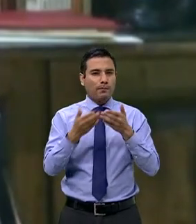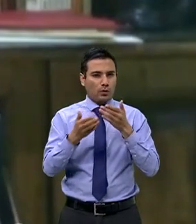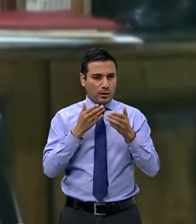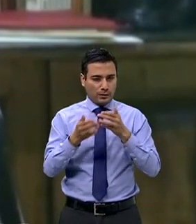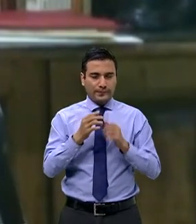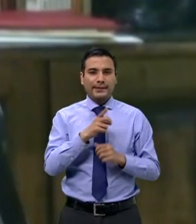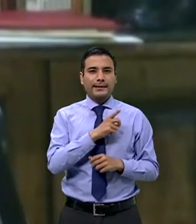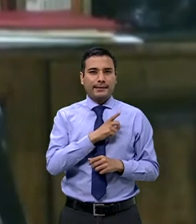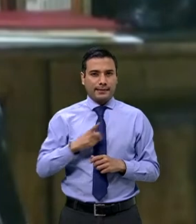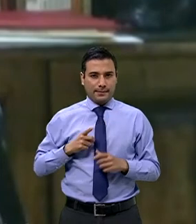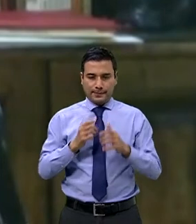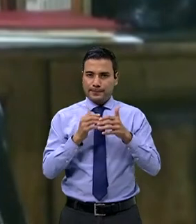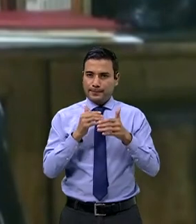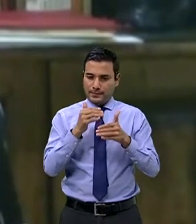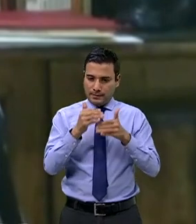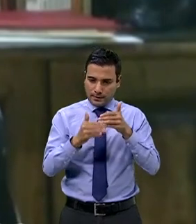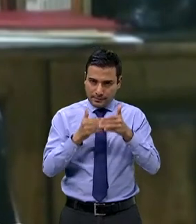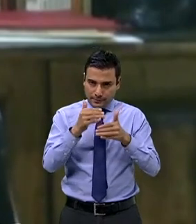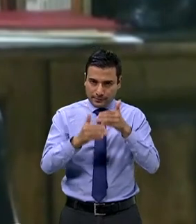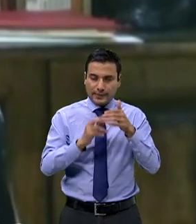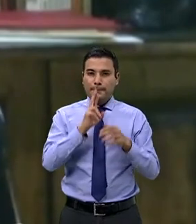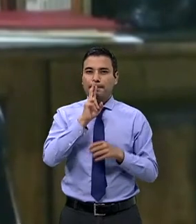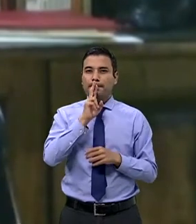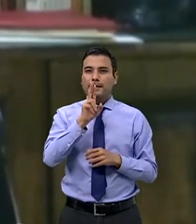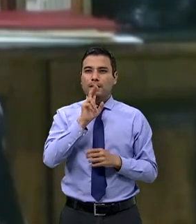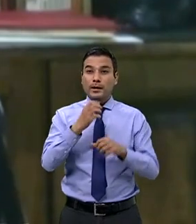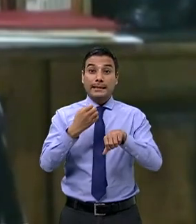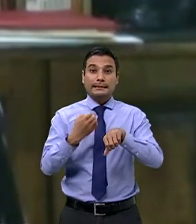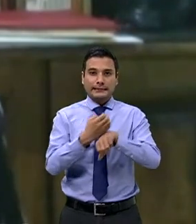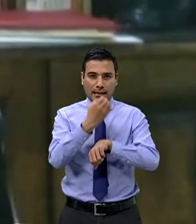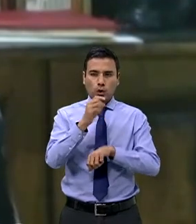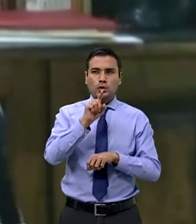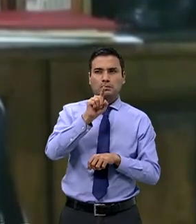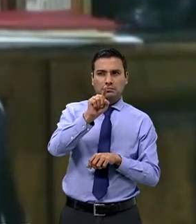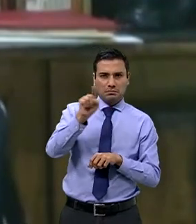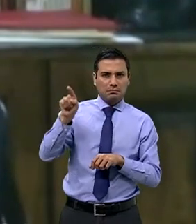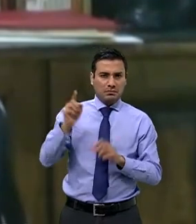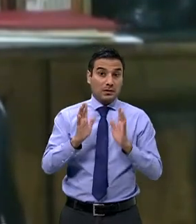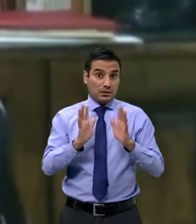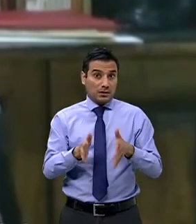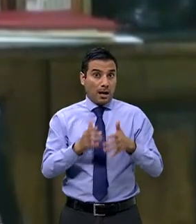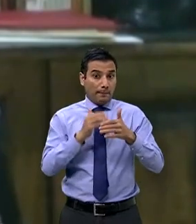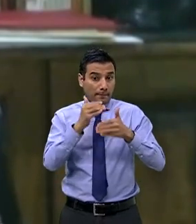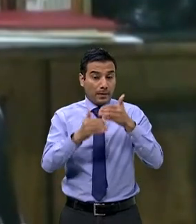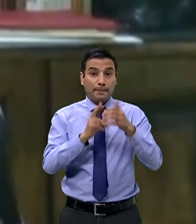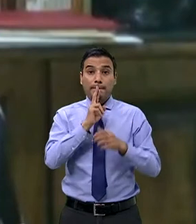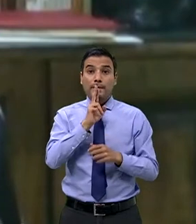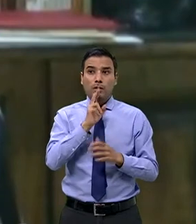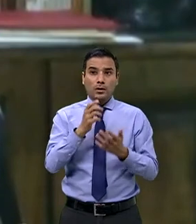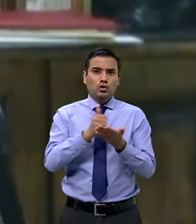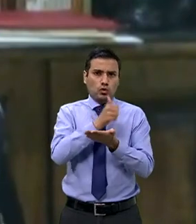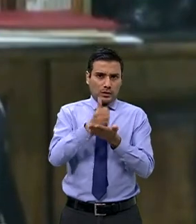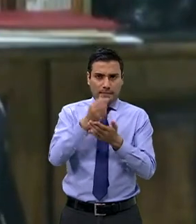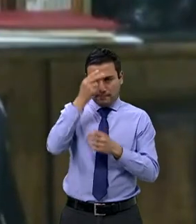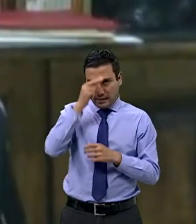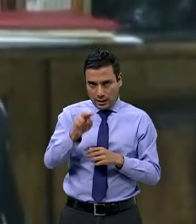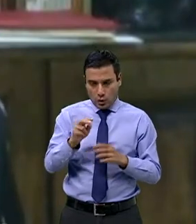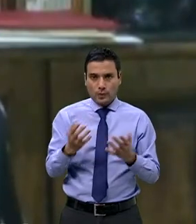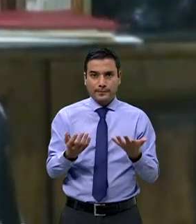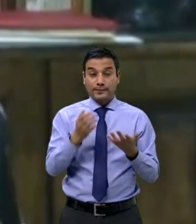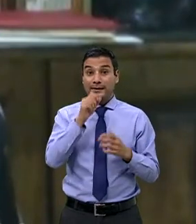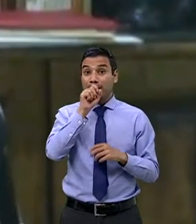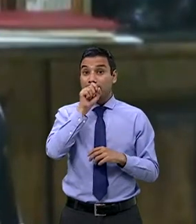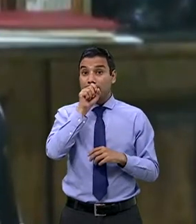tramo avanzado en distintas entidades federativas no sólo en la ciudad de mexico pero pues por mencionar un ejemplo no se les agotaba ya con unas